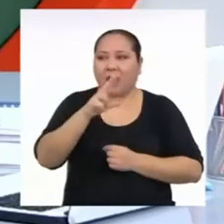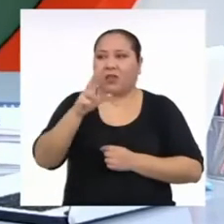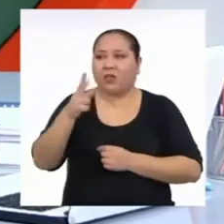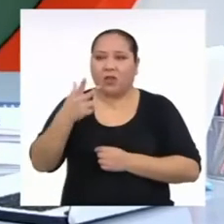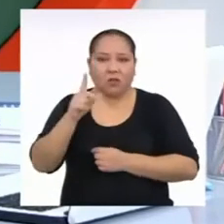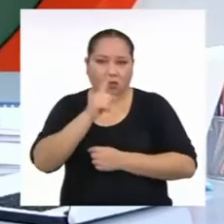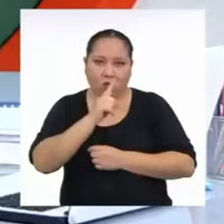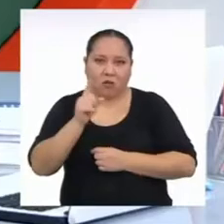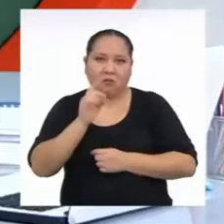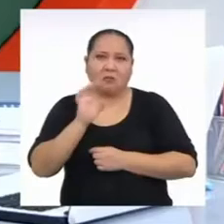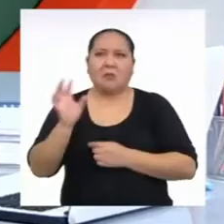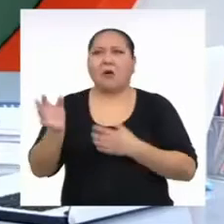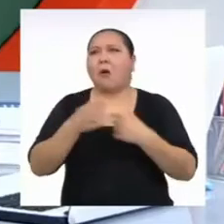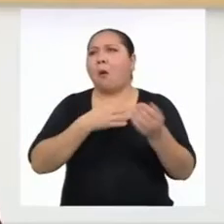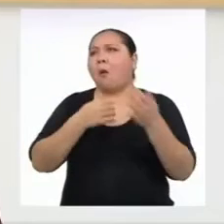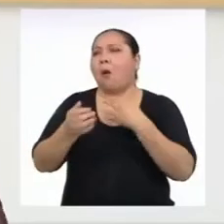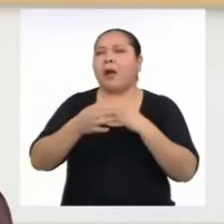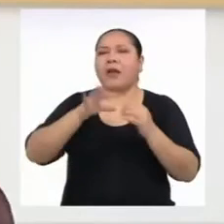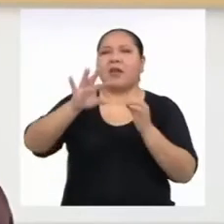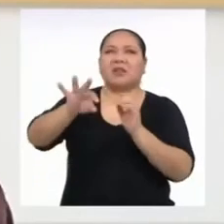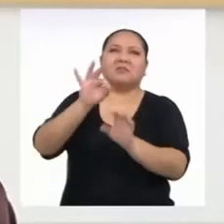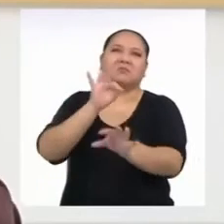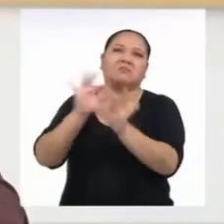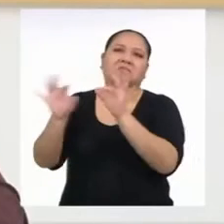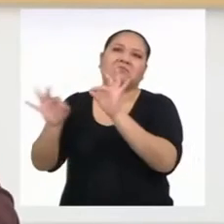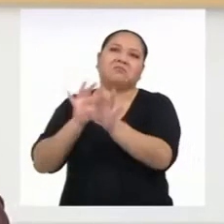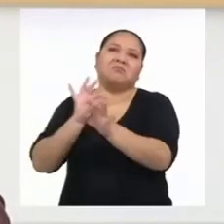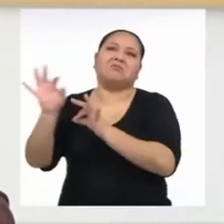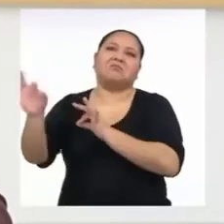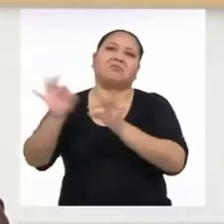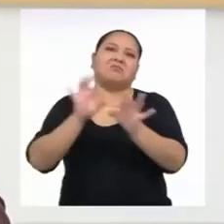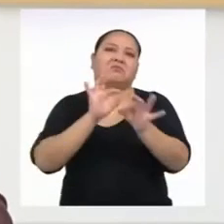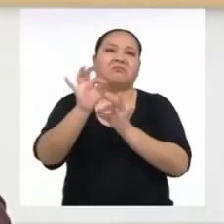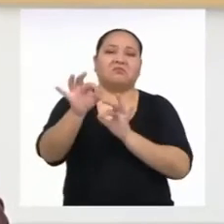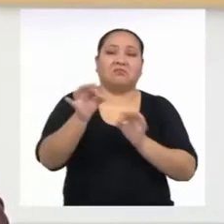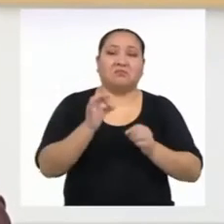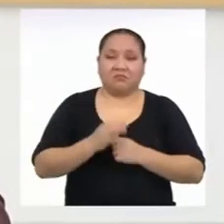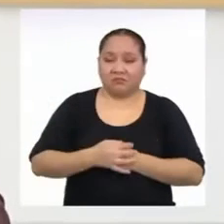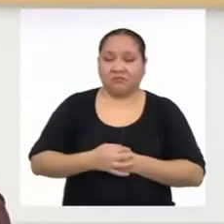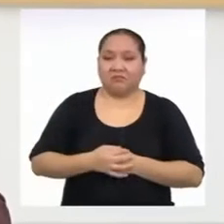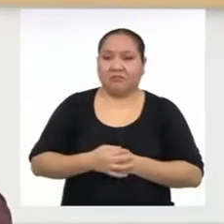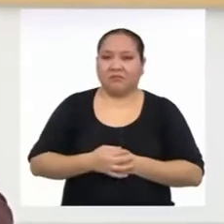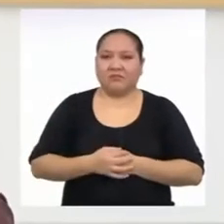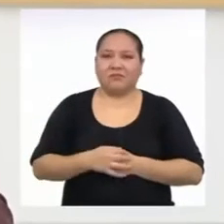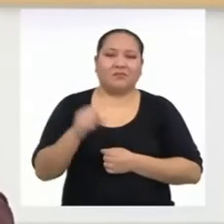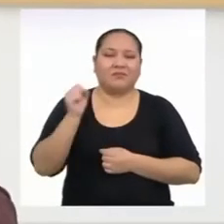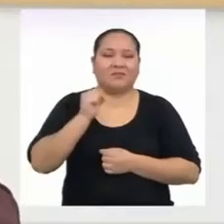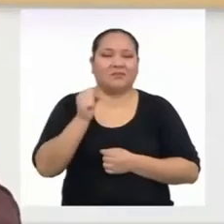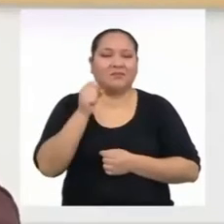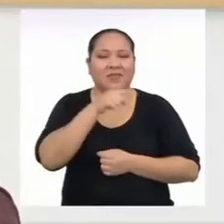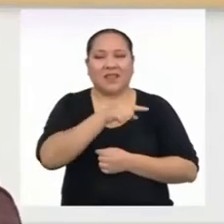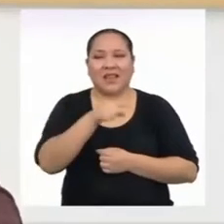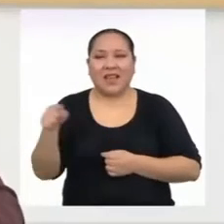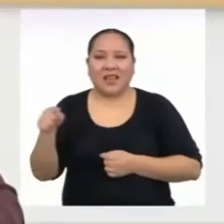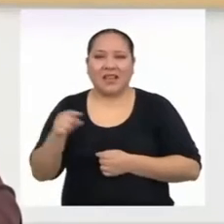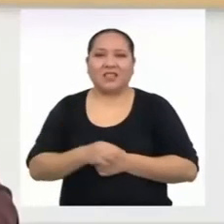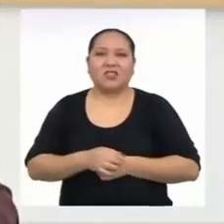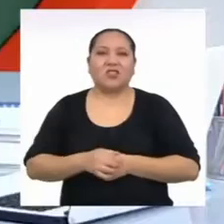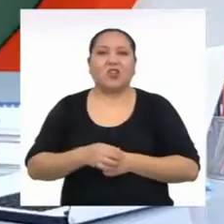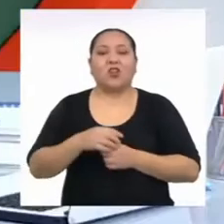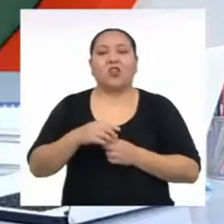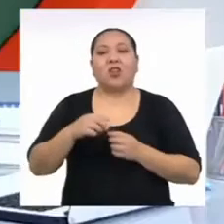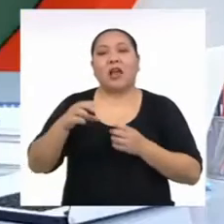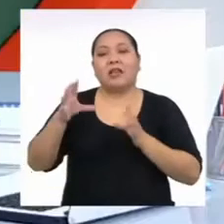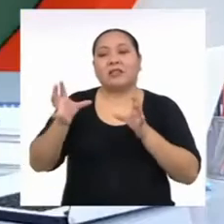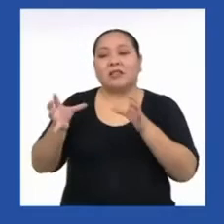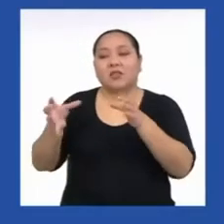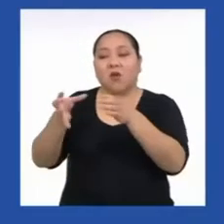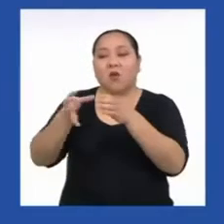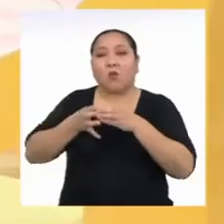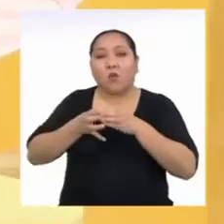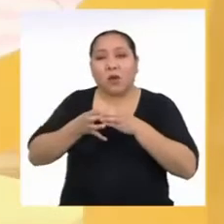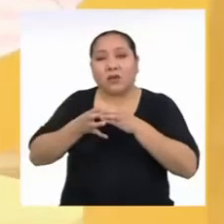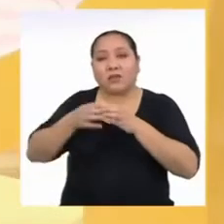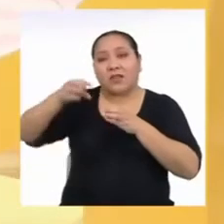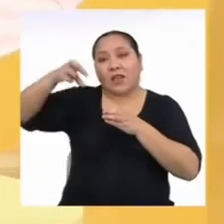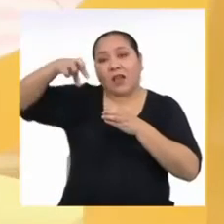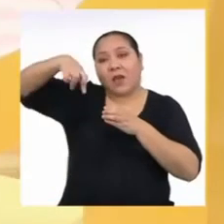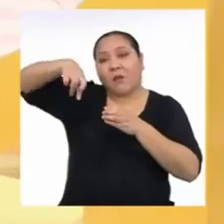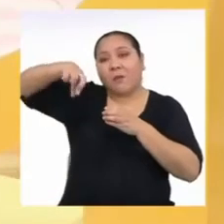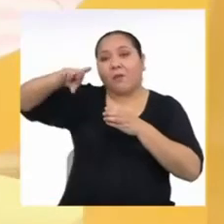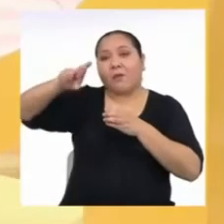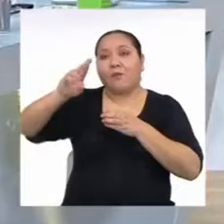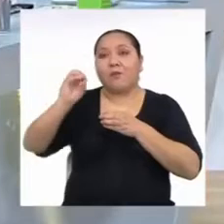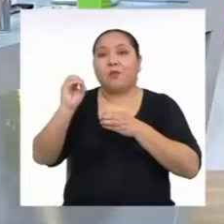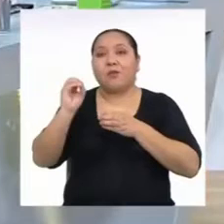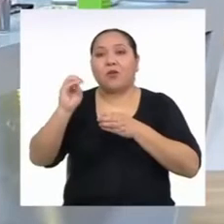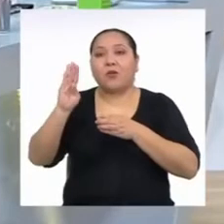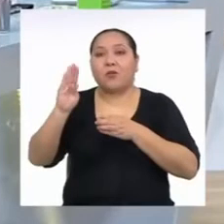tercero, elijo al azar. Exactamente, Rodrigo. Así son los muestreos probabilísticos. ¡Genial!